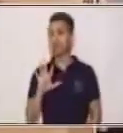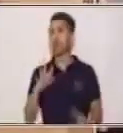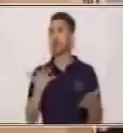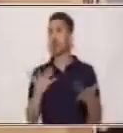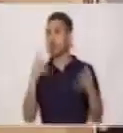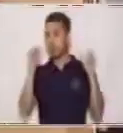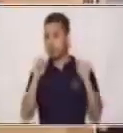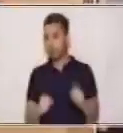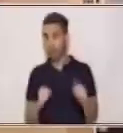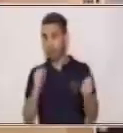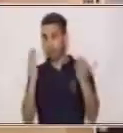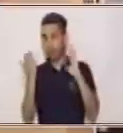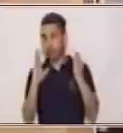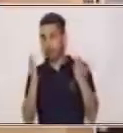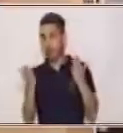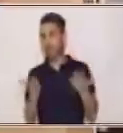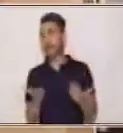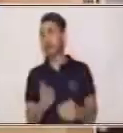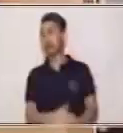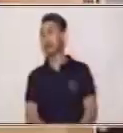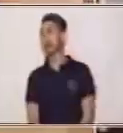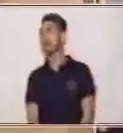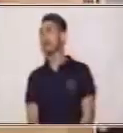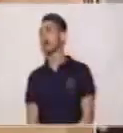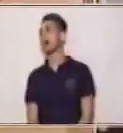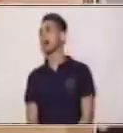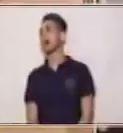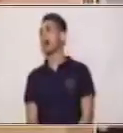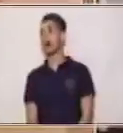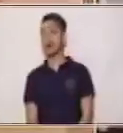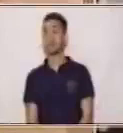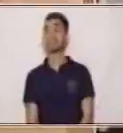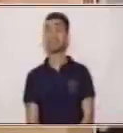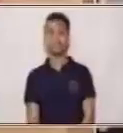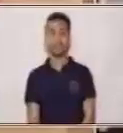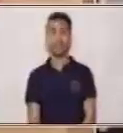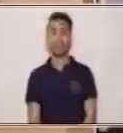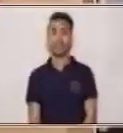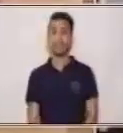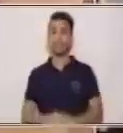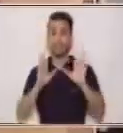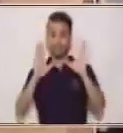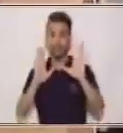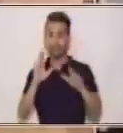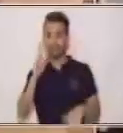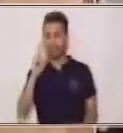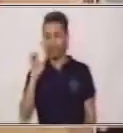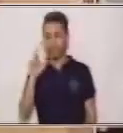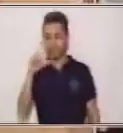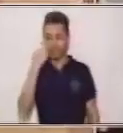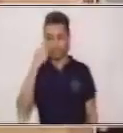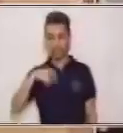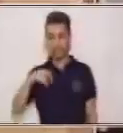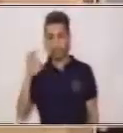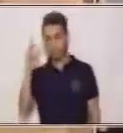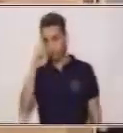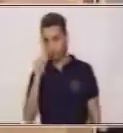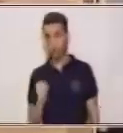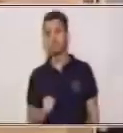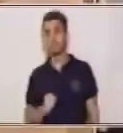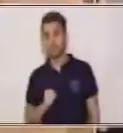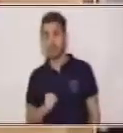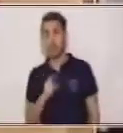una pista. A ver, muy bien, lo podemos comparar con los décimos. Un quinto quiere decir una parte